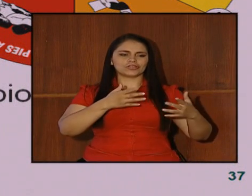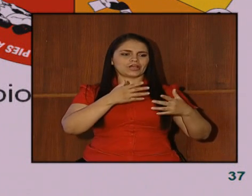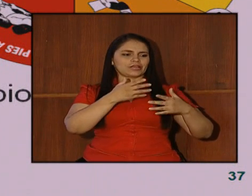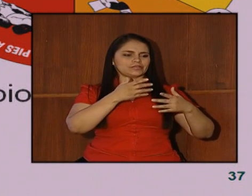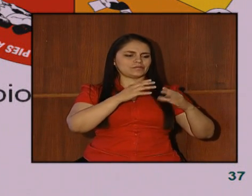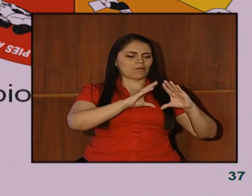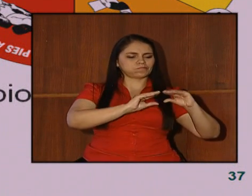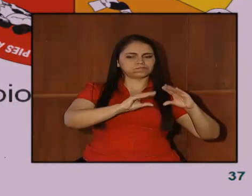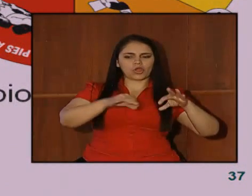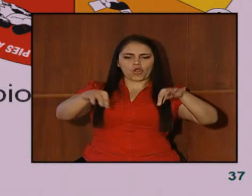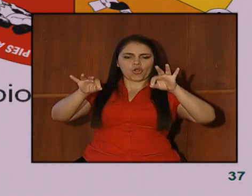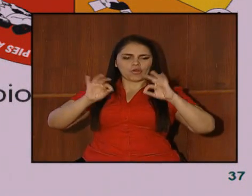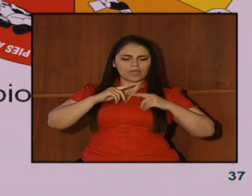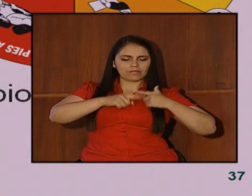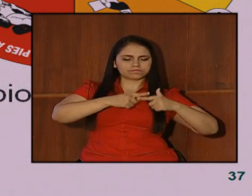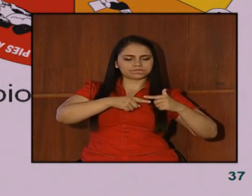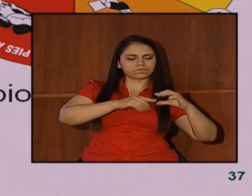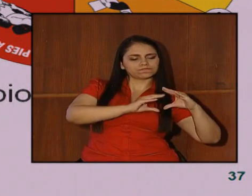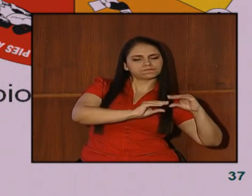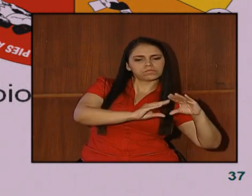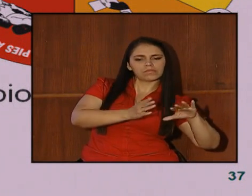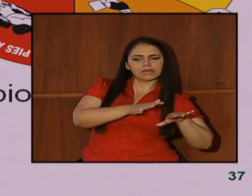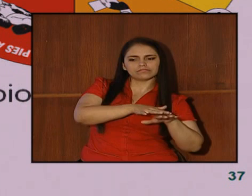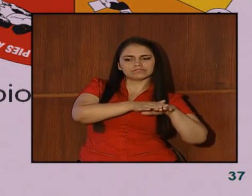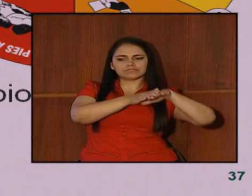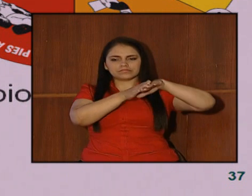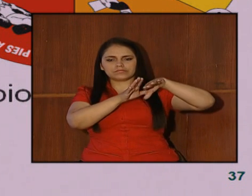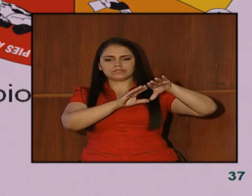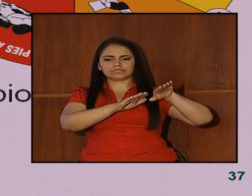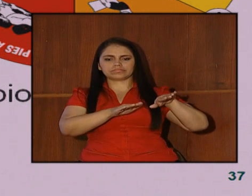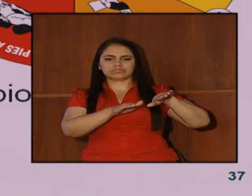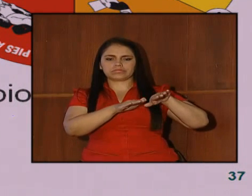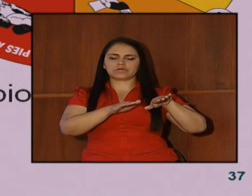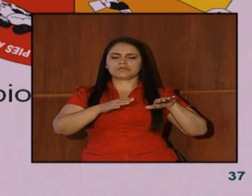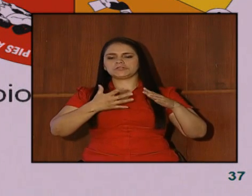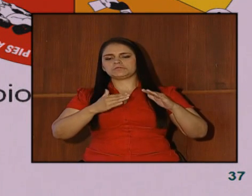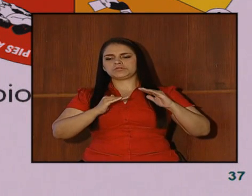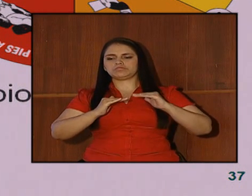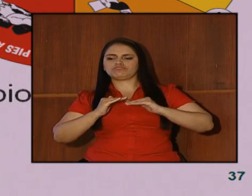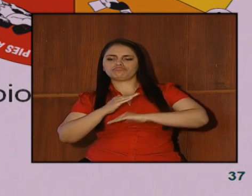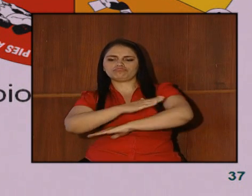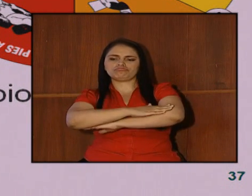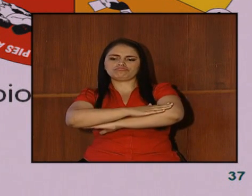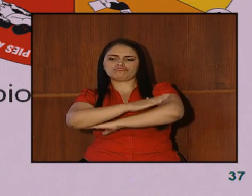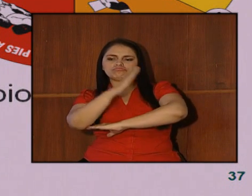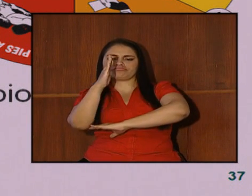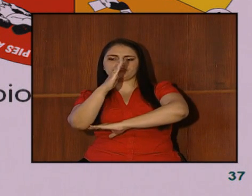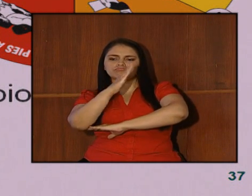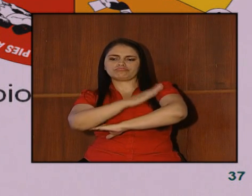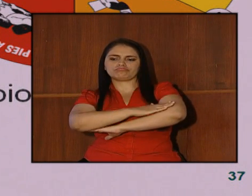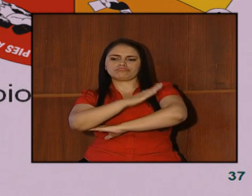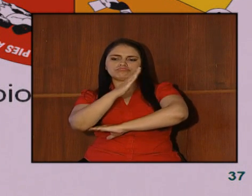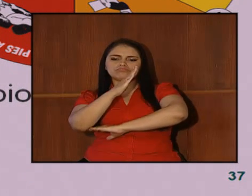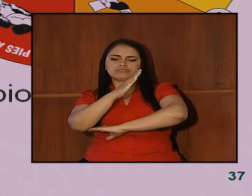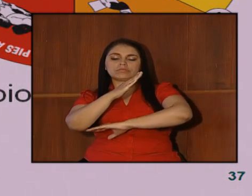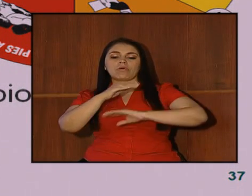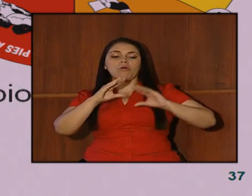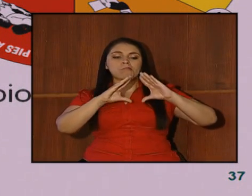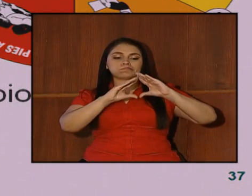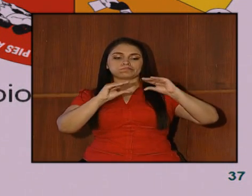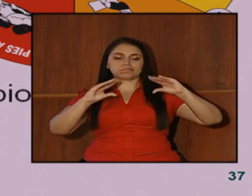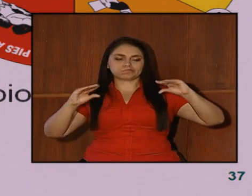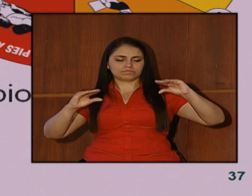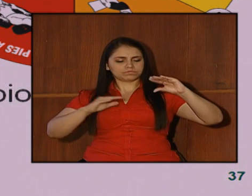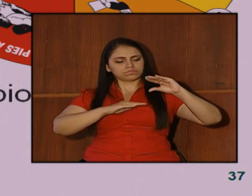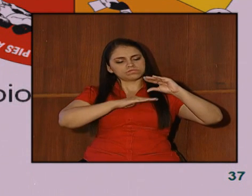cobijas, algo que haga que dé más o menos los grados de elevación. Ojo, entre el colchón y